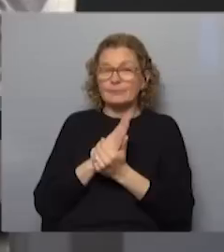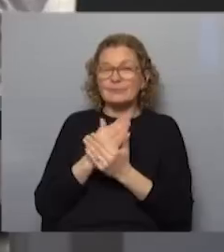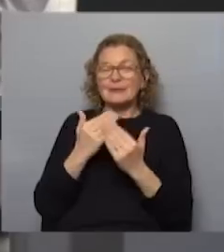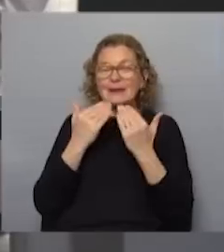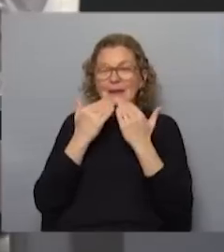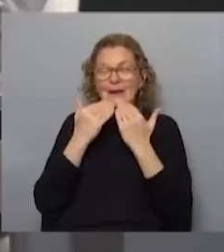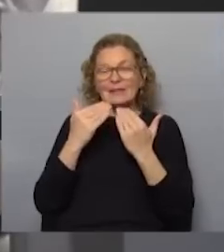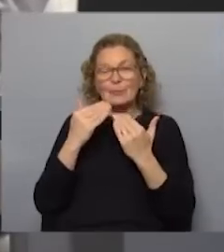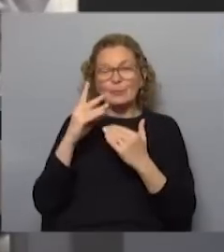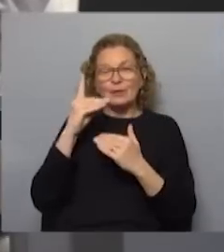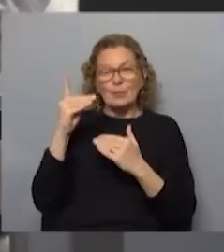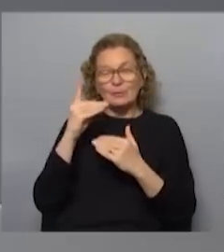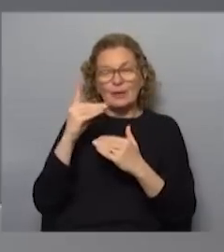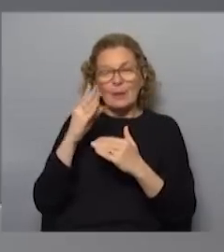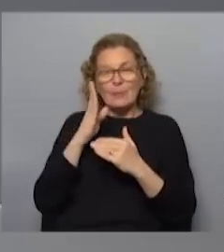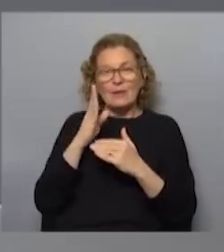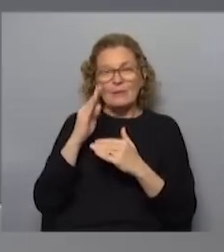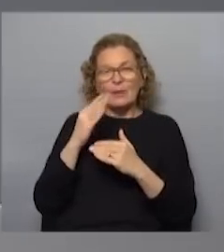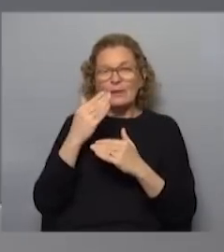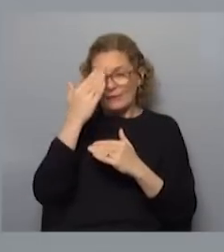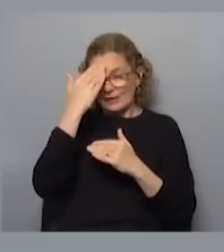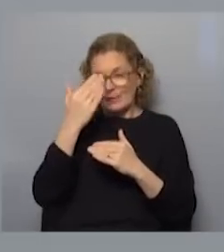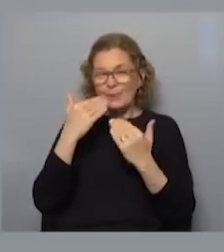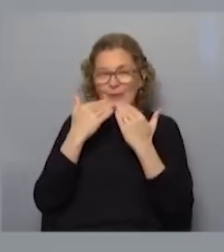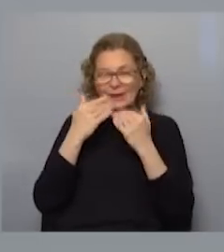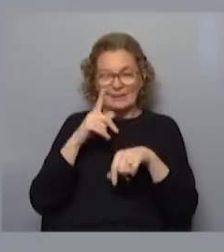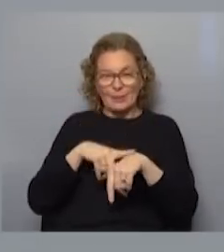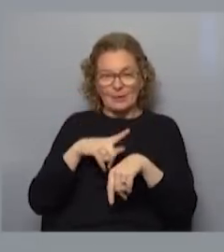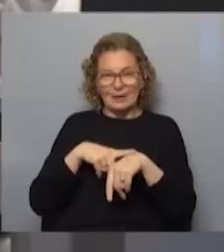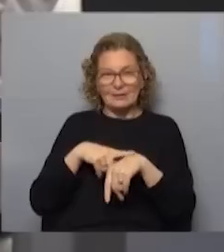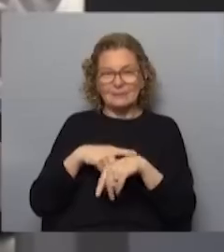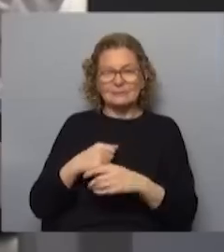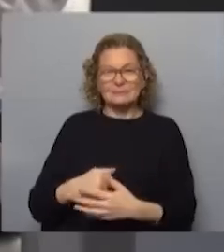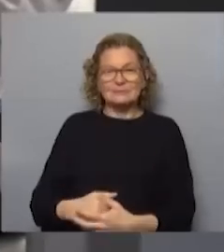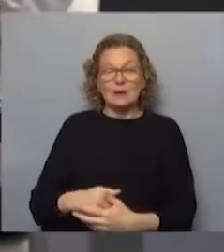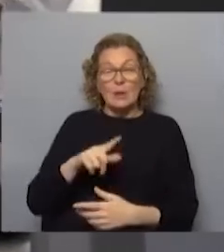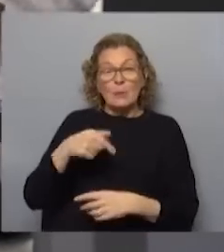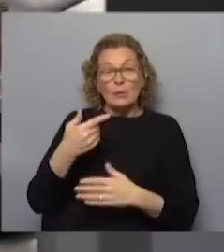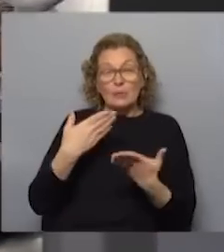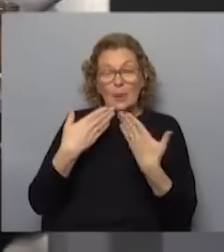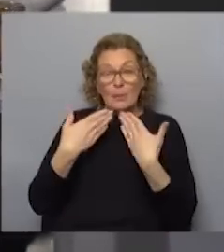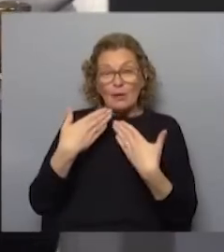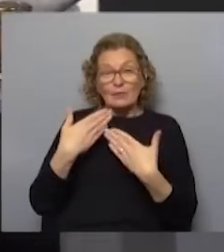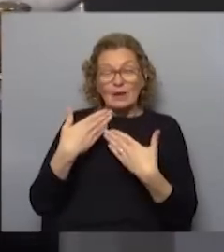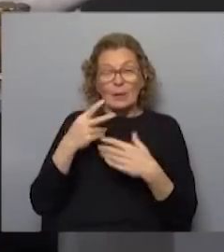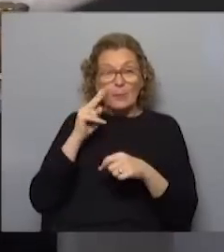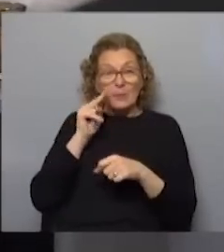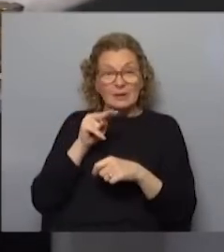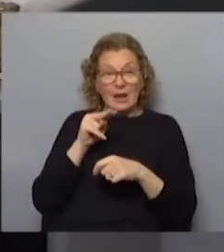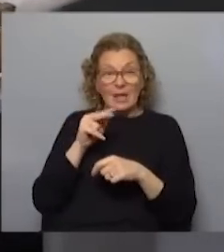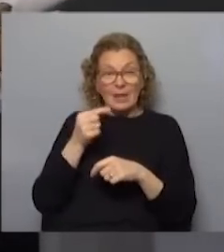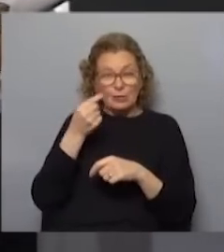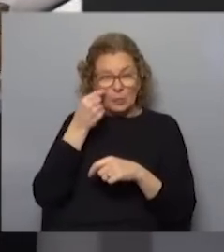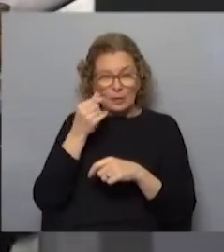diputado integrante del pvp frente amplio Muchas gracias por este rato muchísimas el próximo bloque Vamos a darle una mirada más